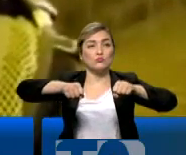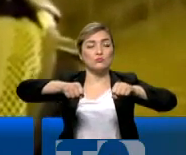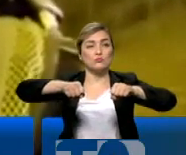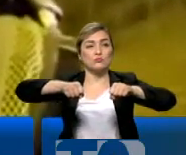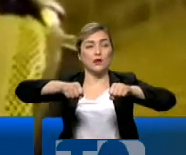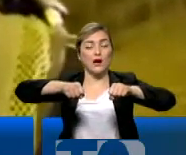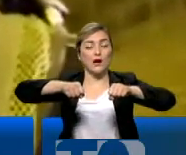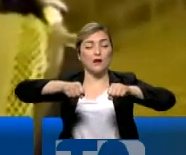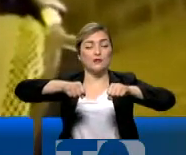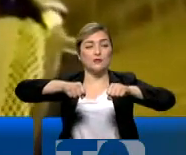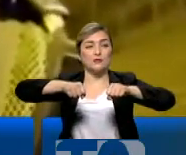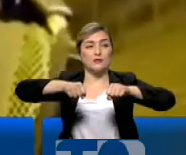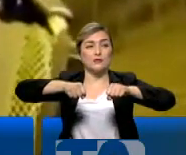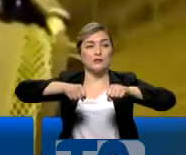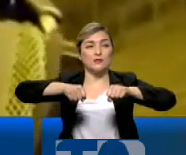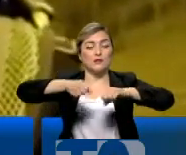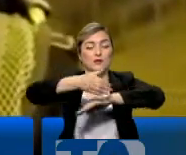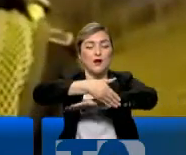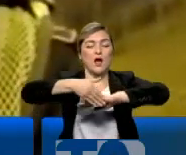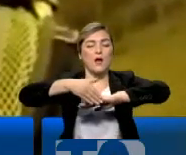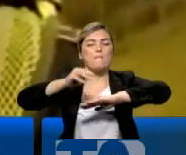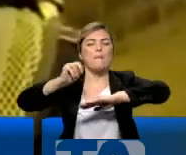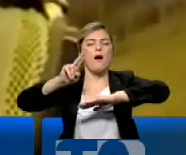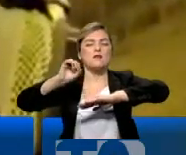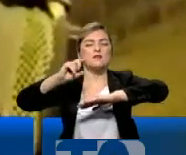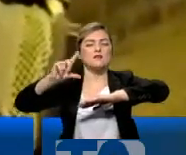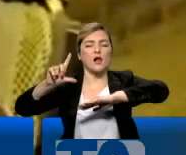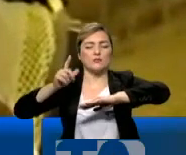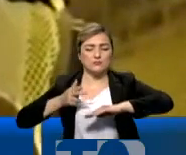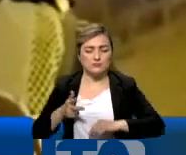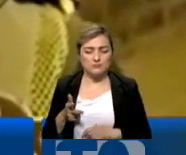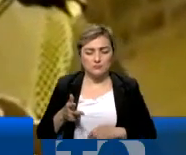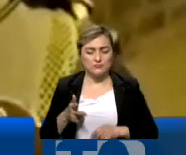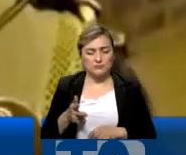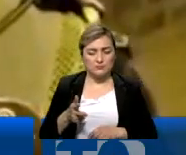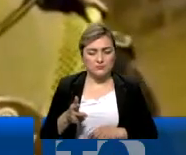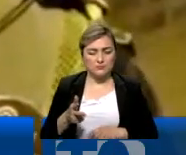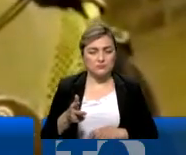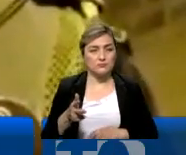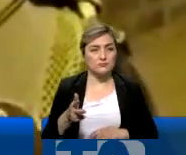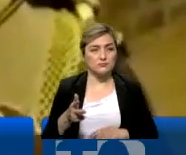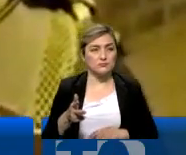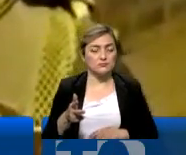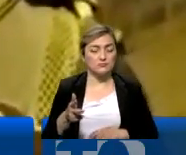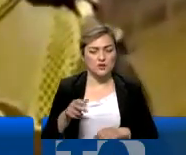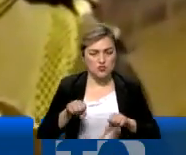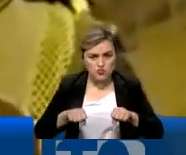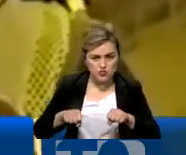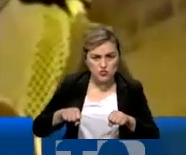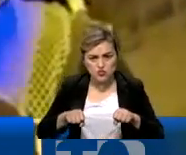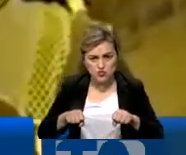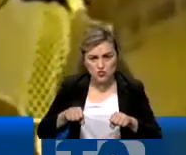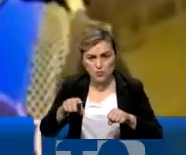tranviario sobre la avenida, sobre la calle Mariscal Amar. Al momento de llegar a la intersección con la Abraham Sarmiento, al parecer no se percató de